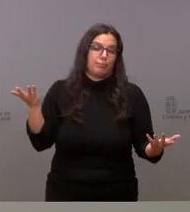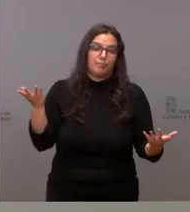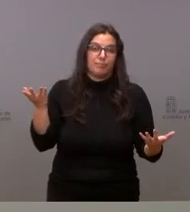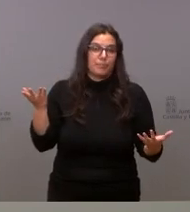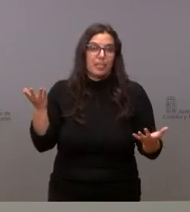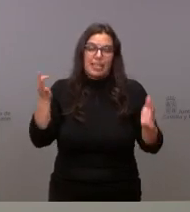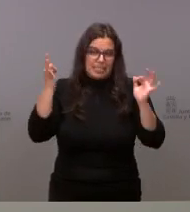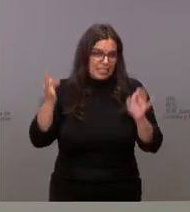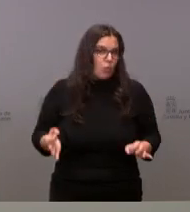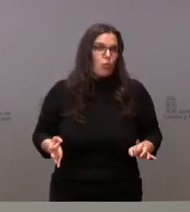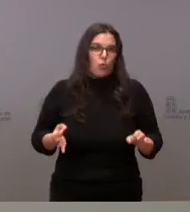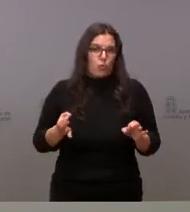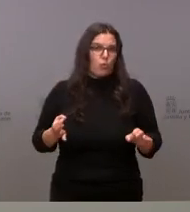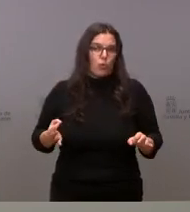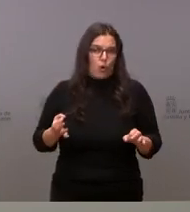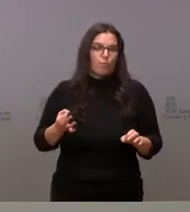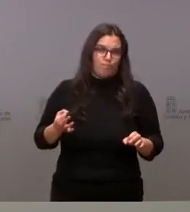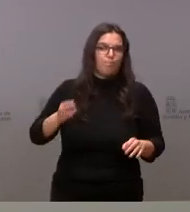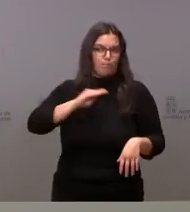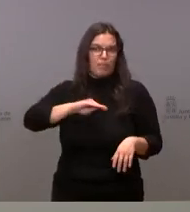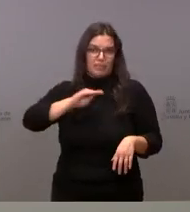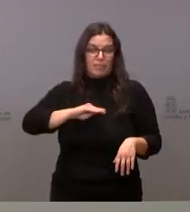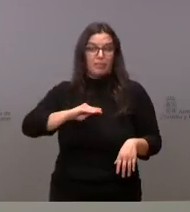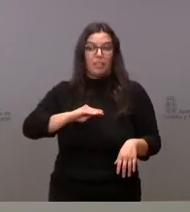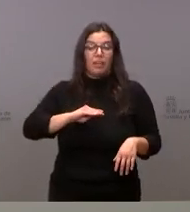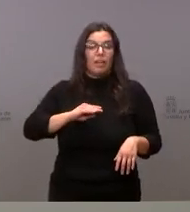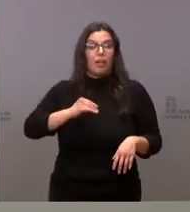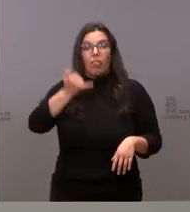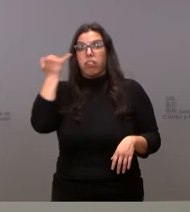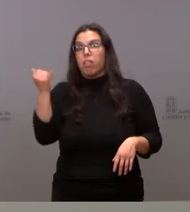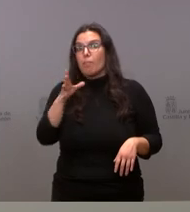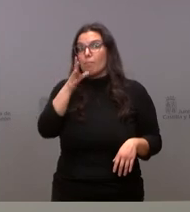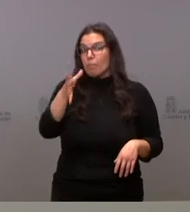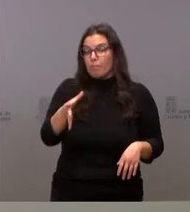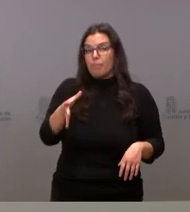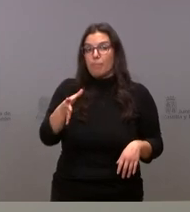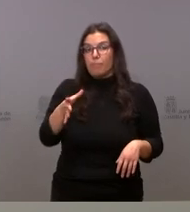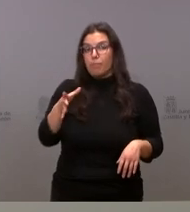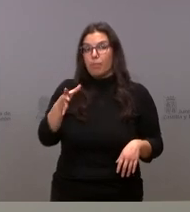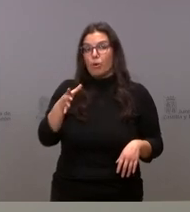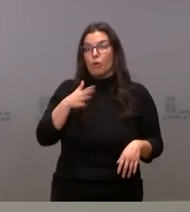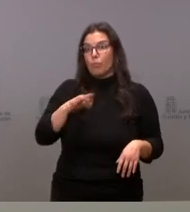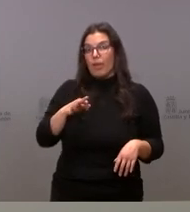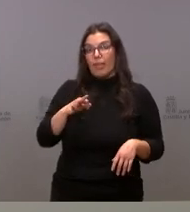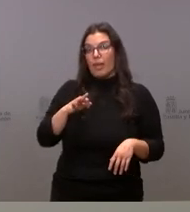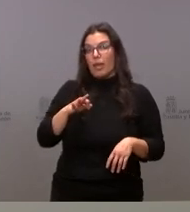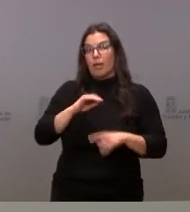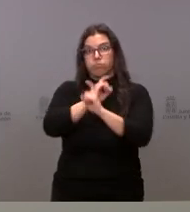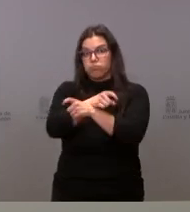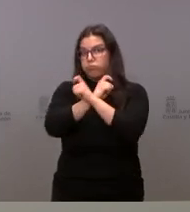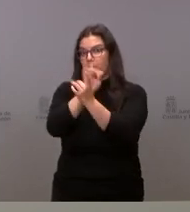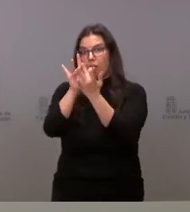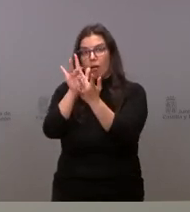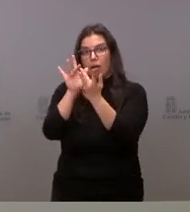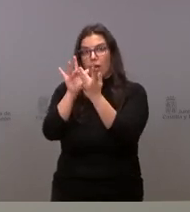que se nos han quedado fuera muchos positivos tanto por con realización de test que hayan tarda en comunicar es posible y sobre todo